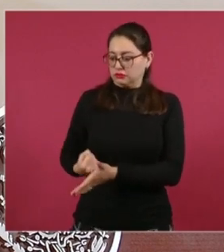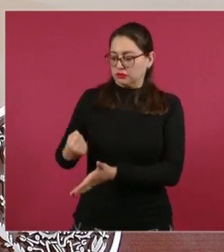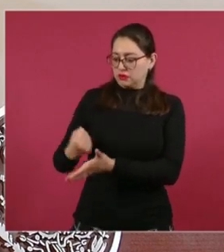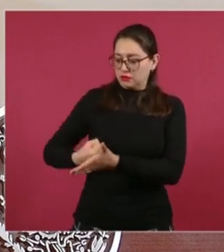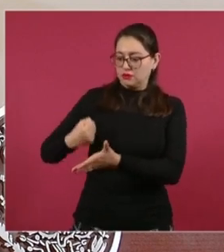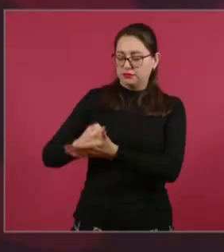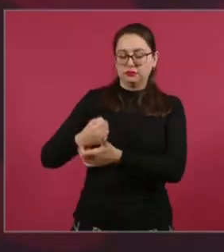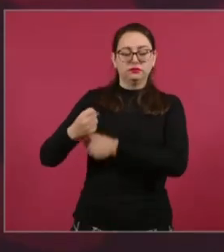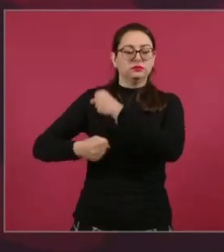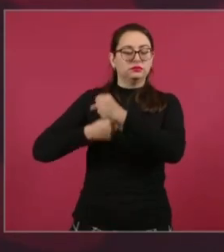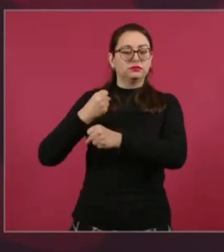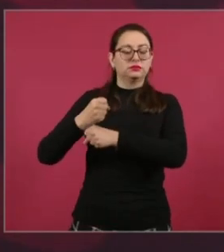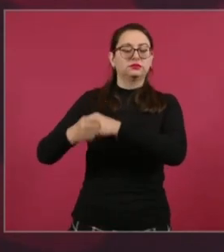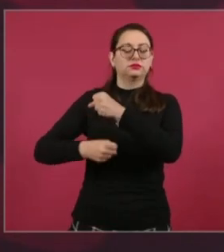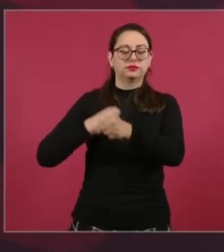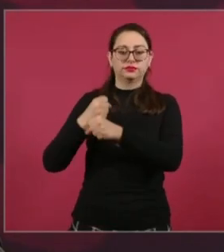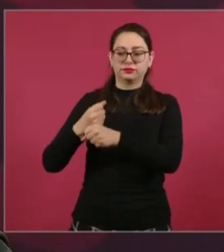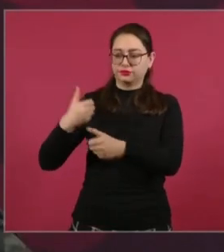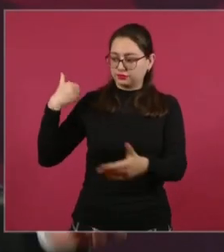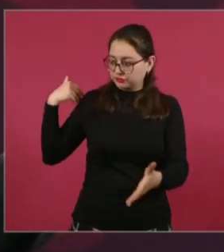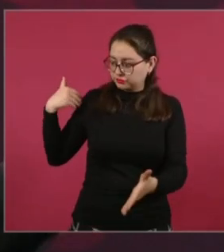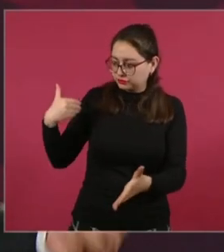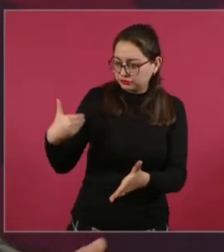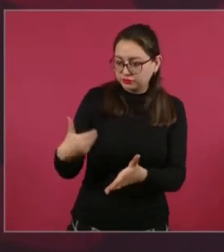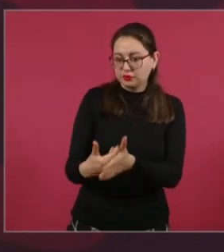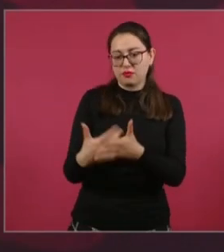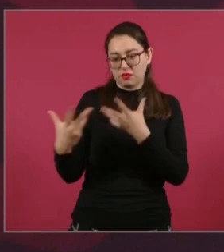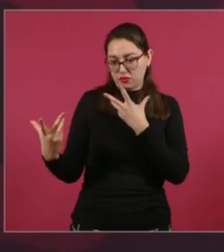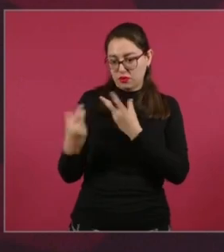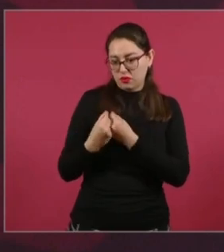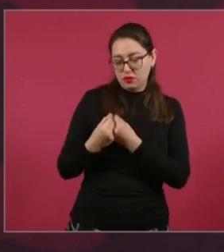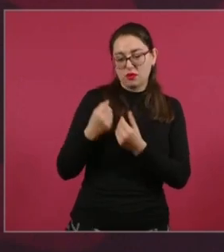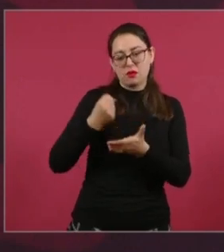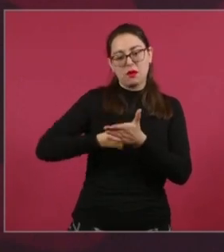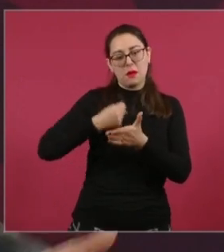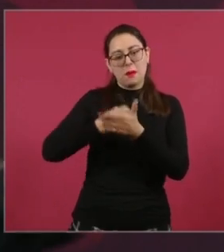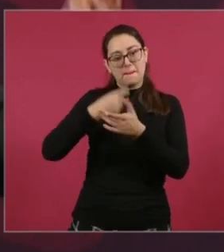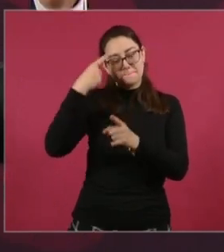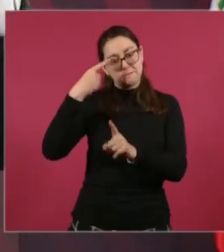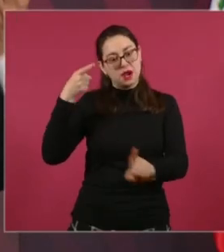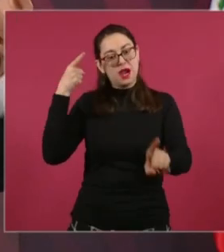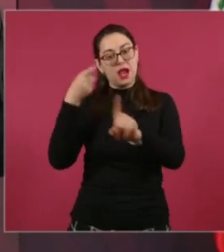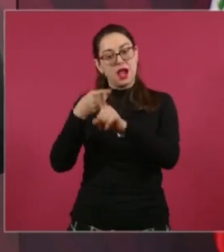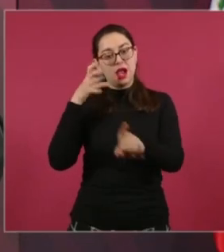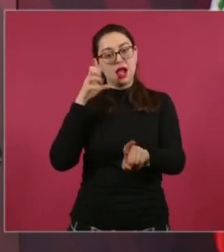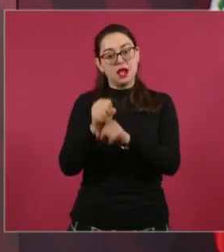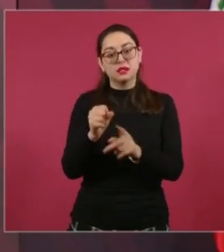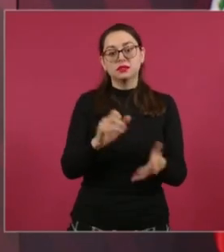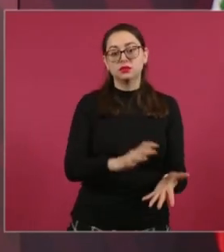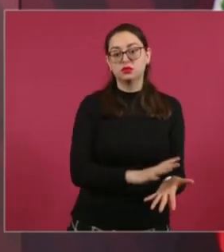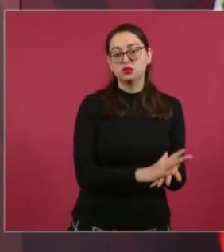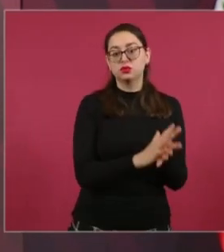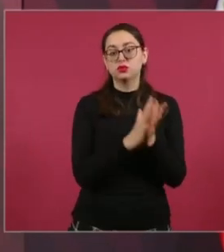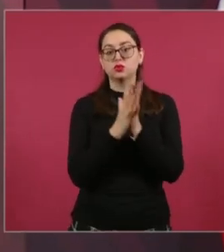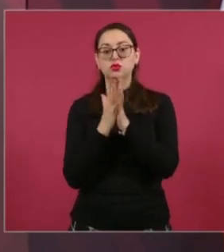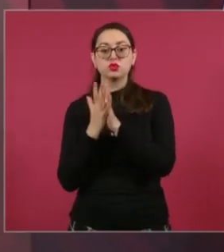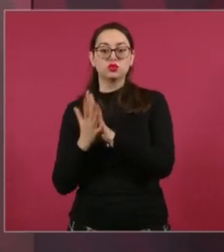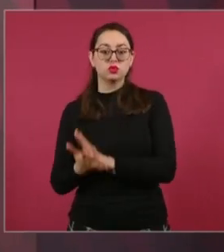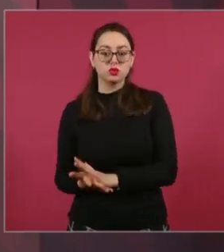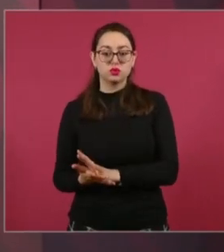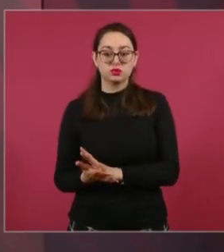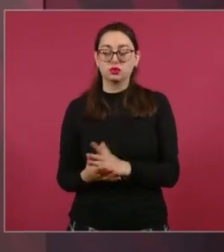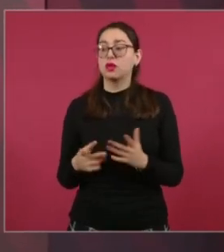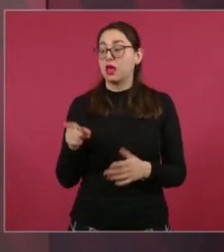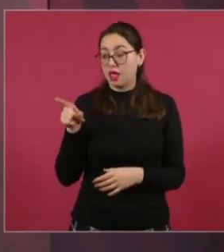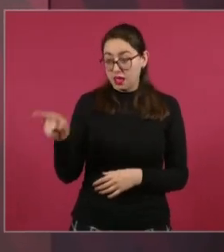de un movimiento de transformación, y si no actuara